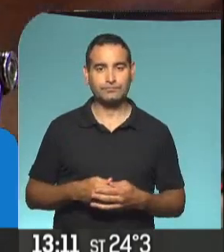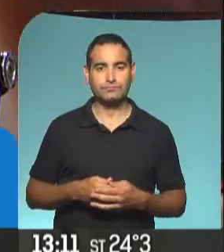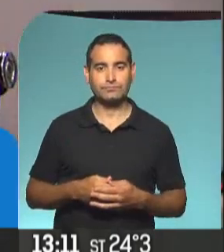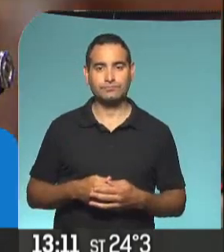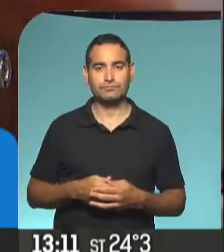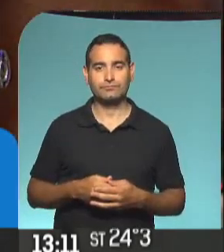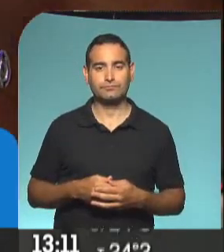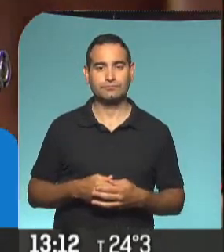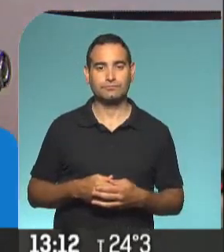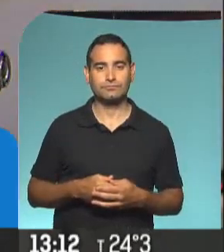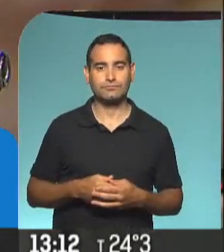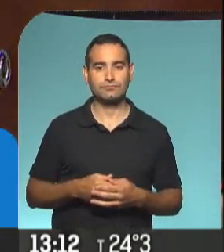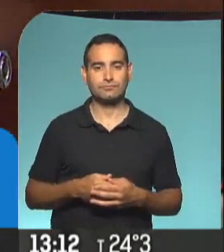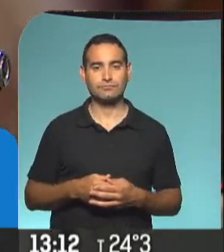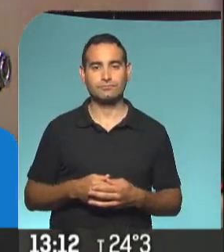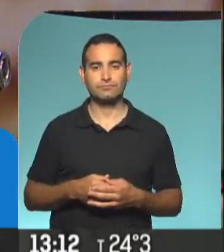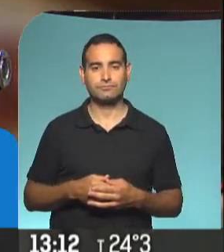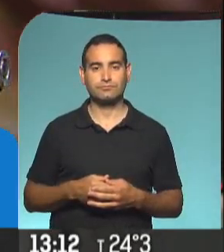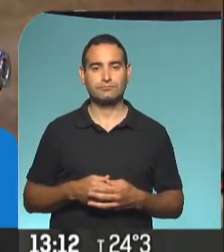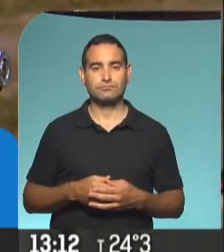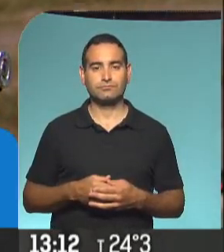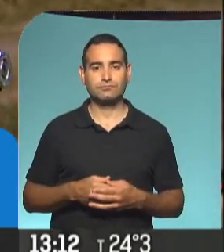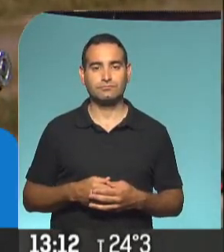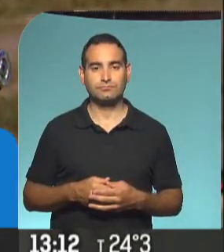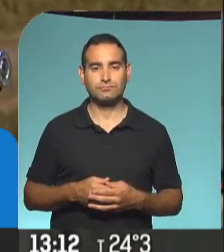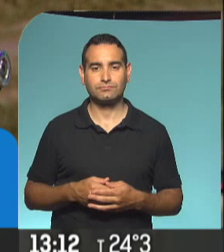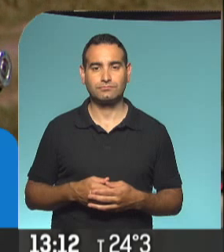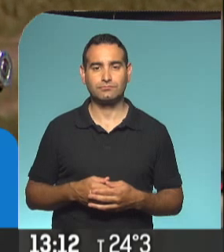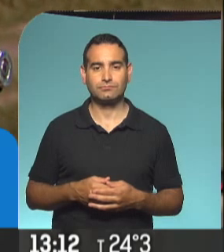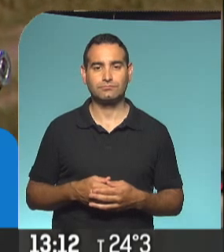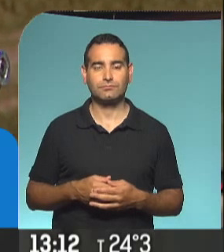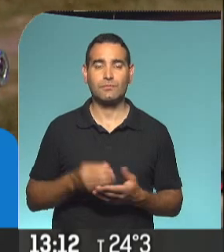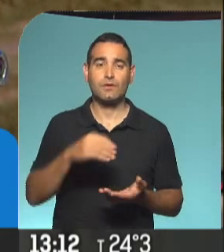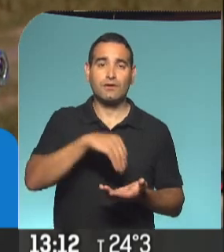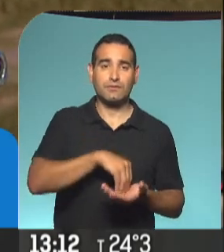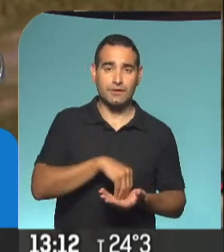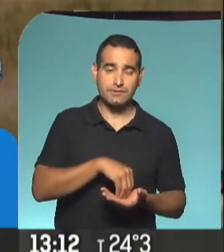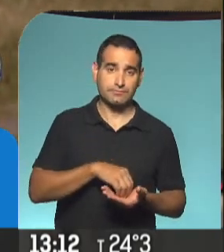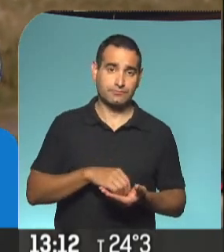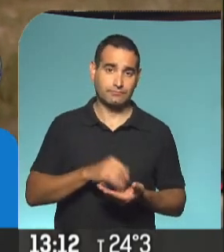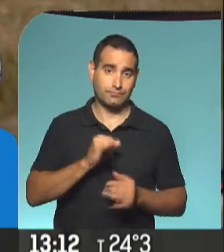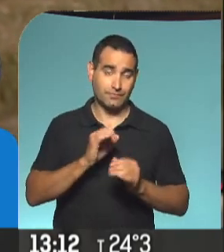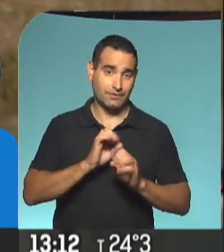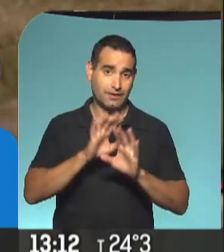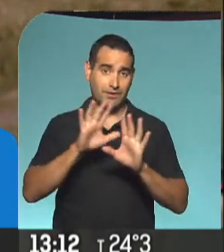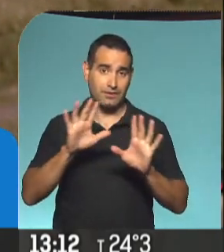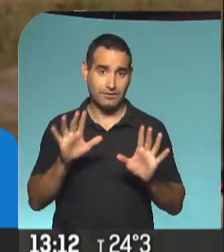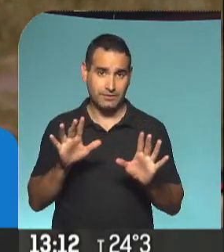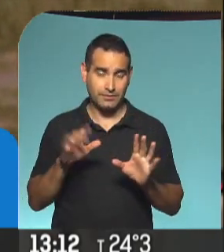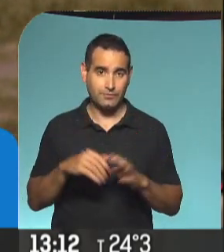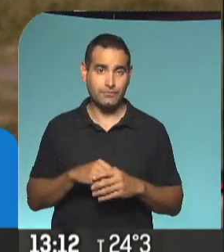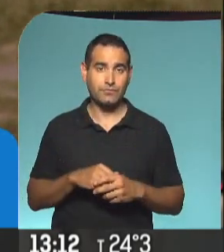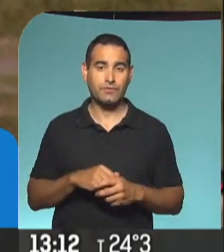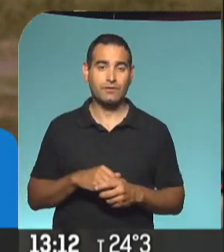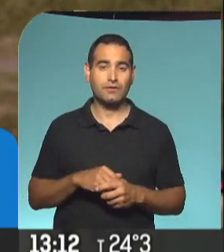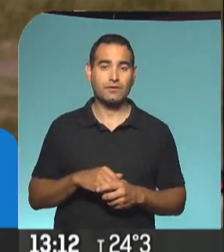Entonces hay que interpretarlo de esa manera, y que además que quede claro que no tiene absolutamente nada que